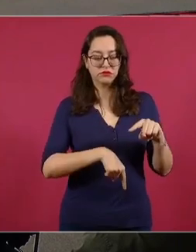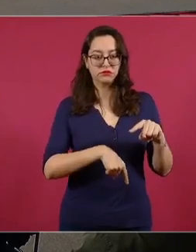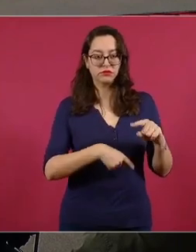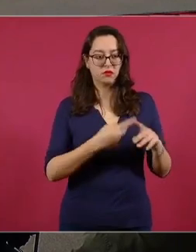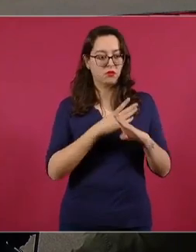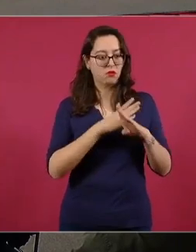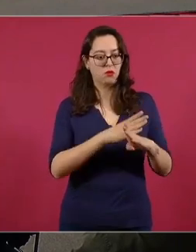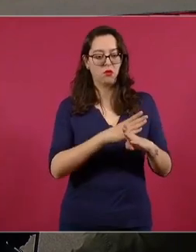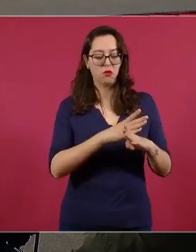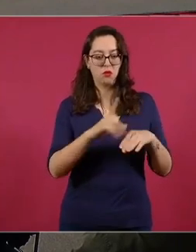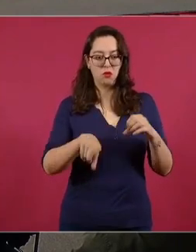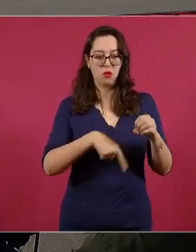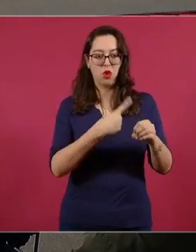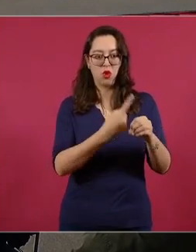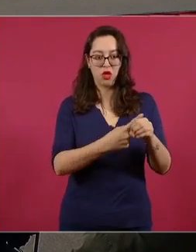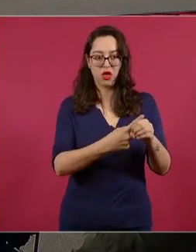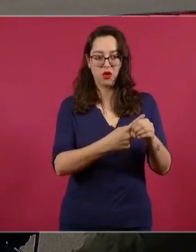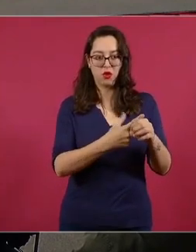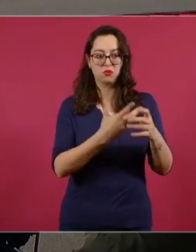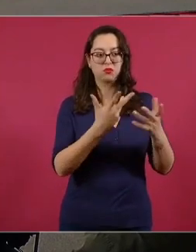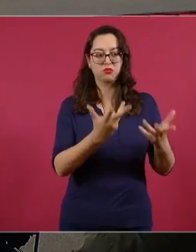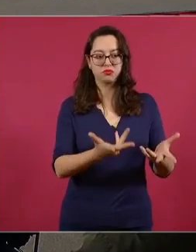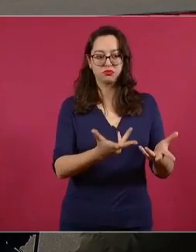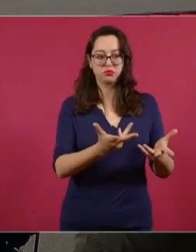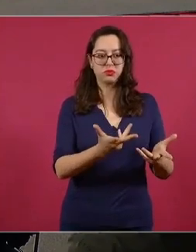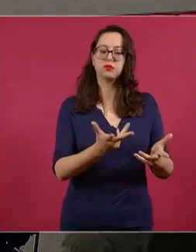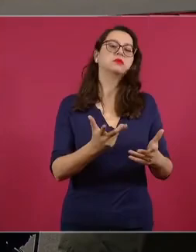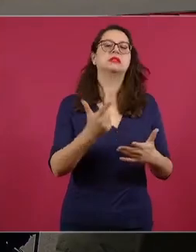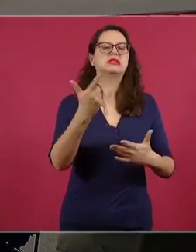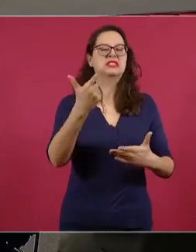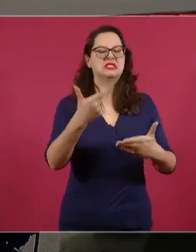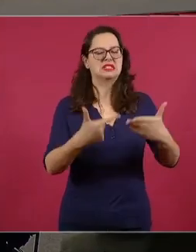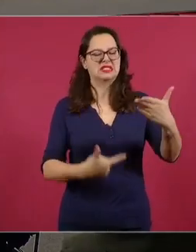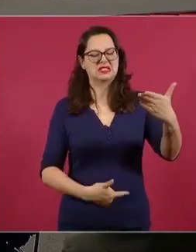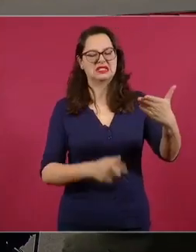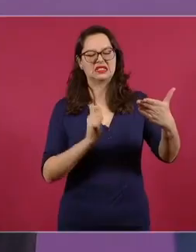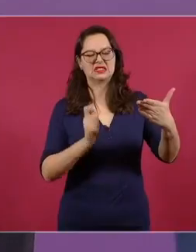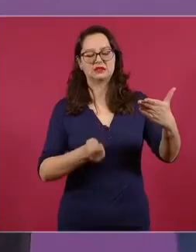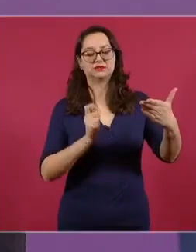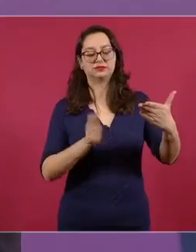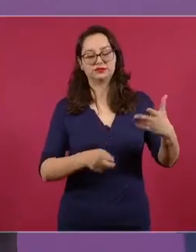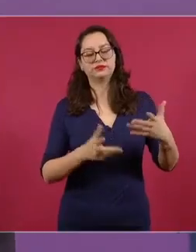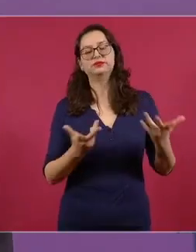enlista, valga la redundancia, aquellas personas cuyas actividades